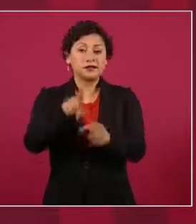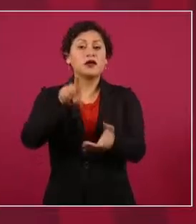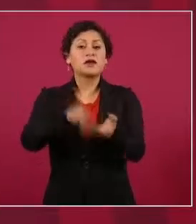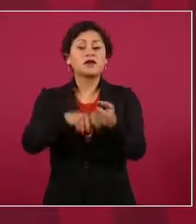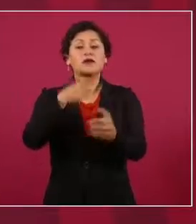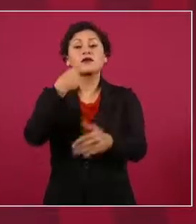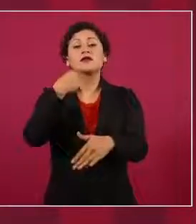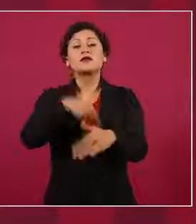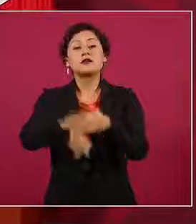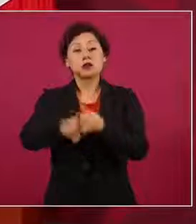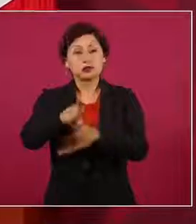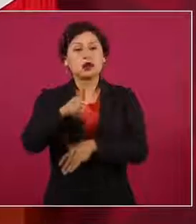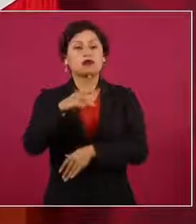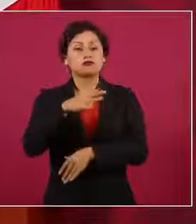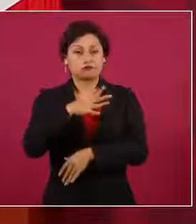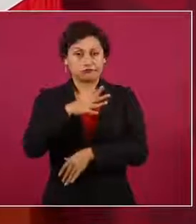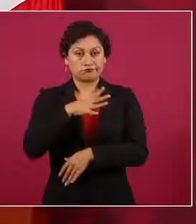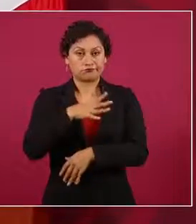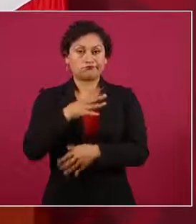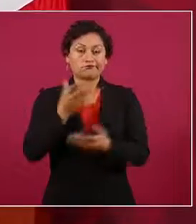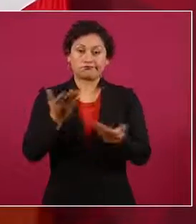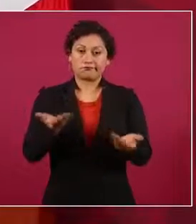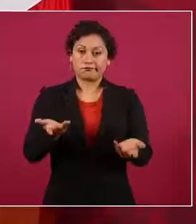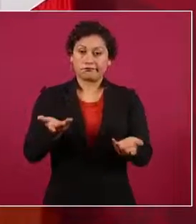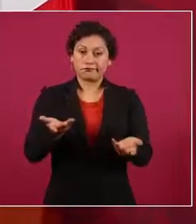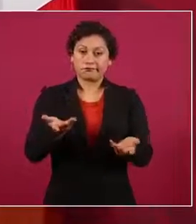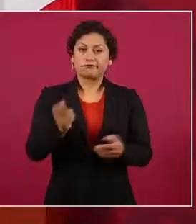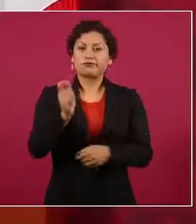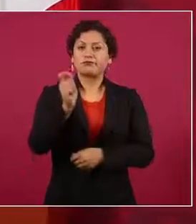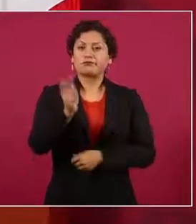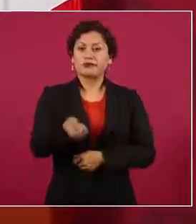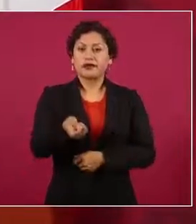¿Qué es lo mejor?